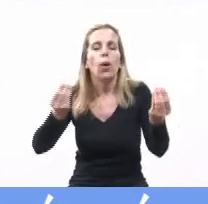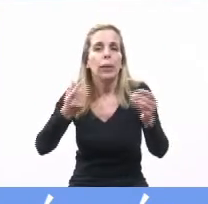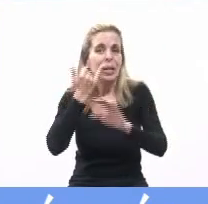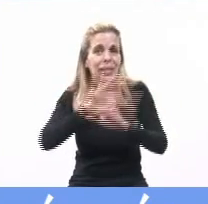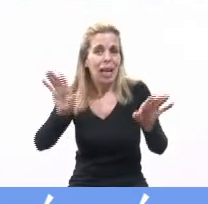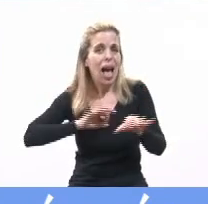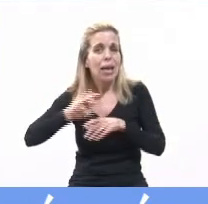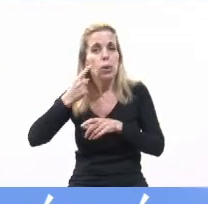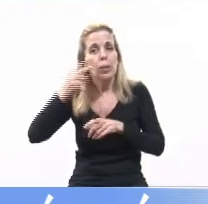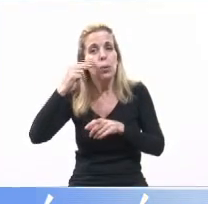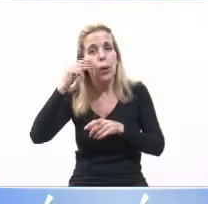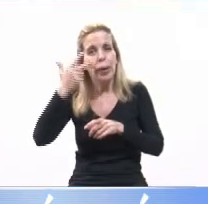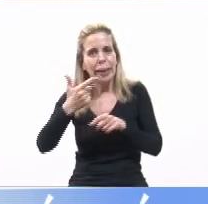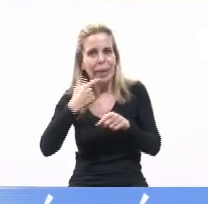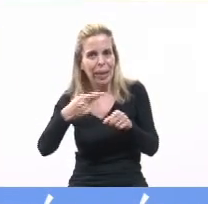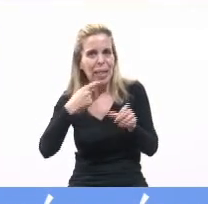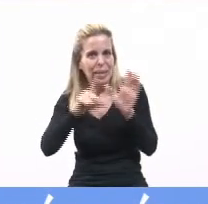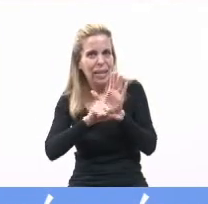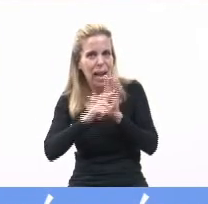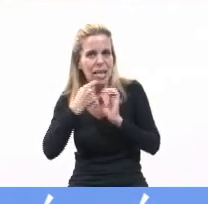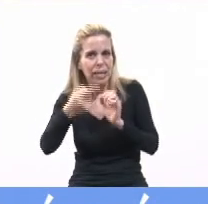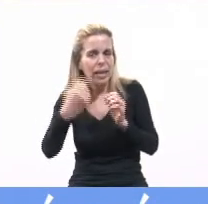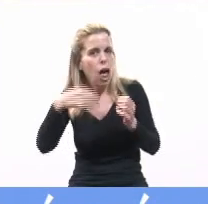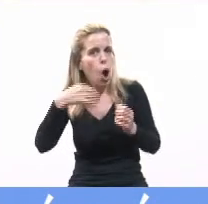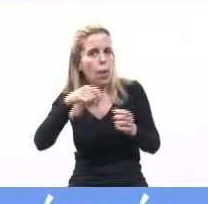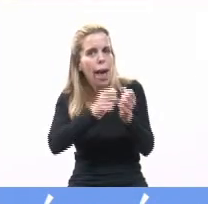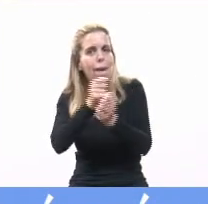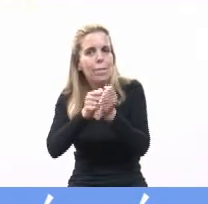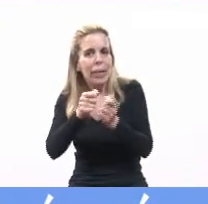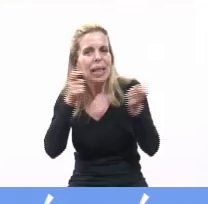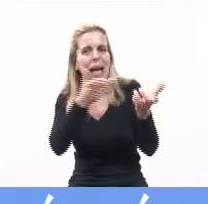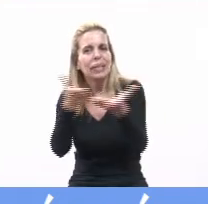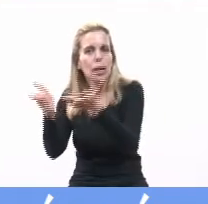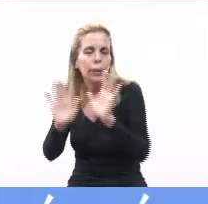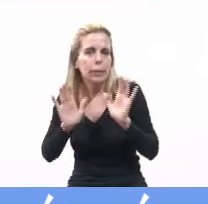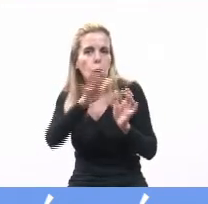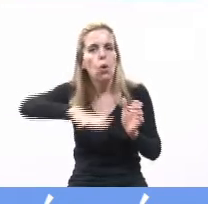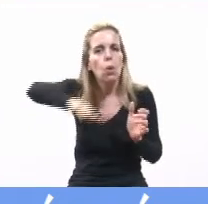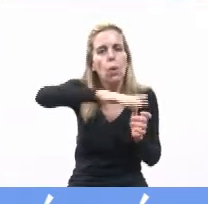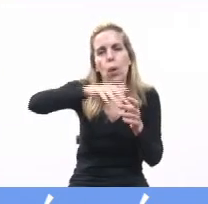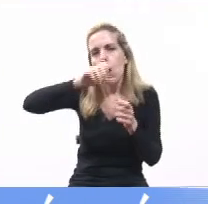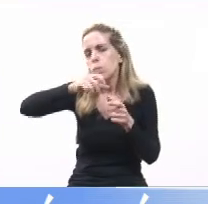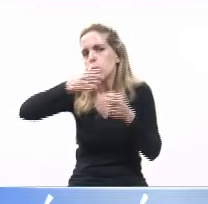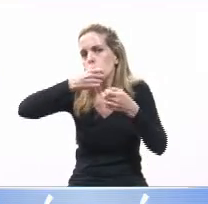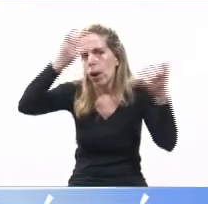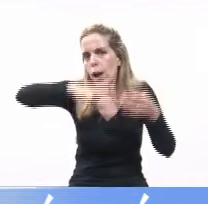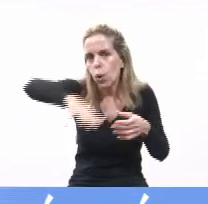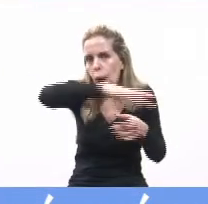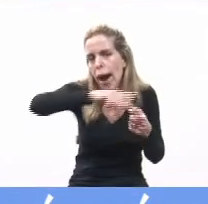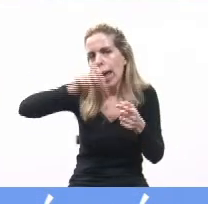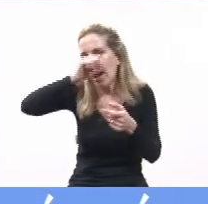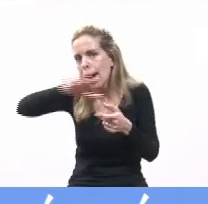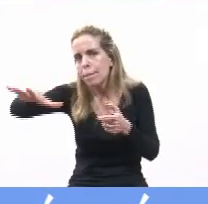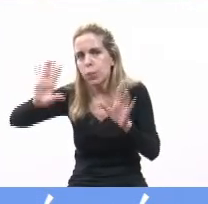servicio en todas las localidades urbanas, en muchas rurales, y están obligados a prestar